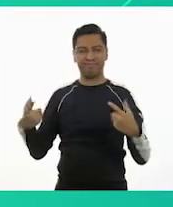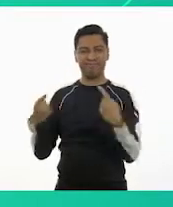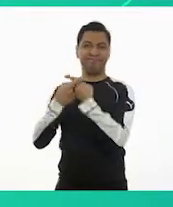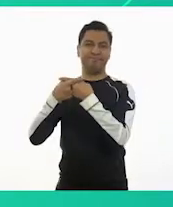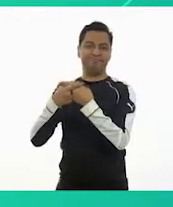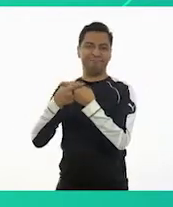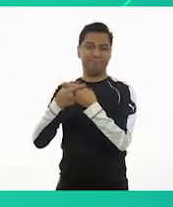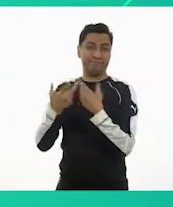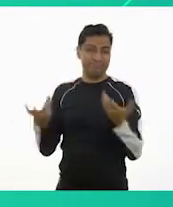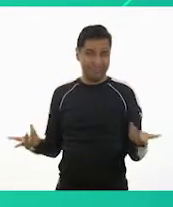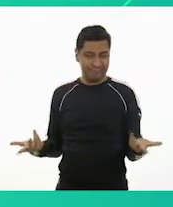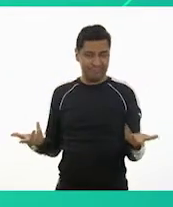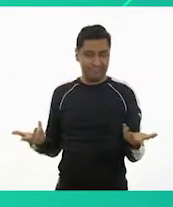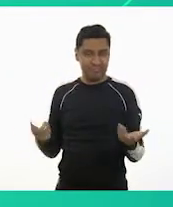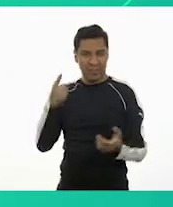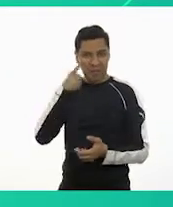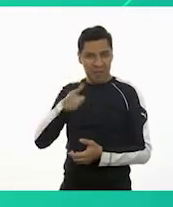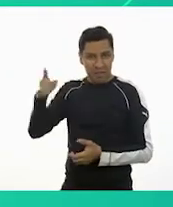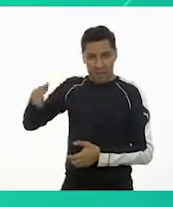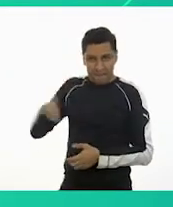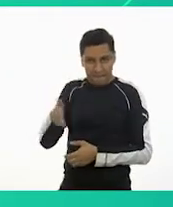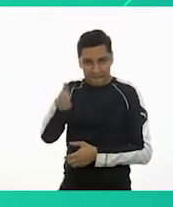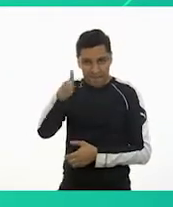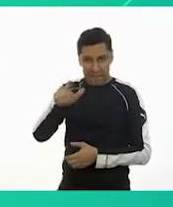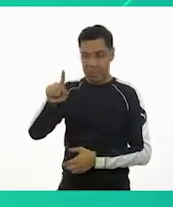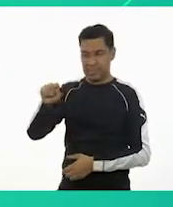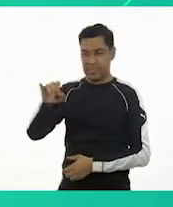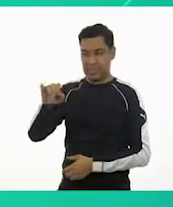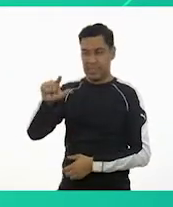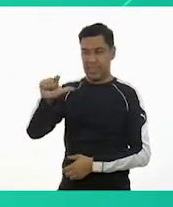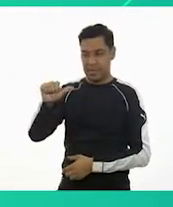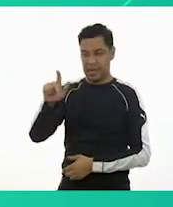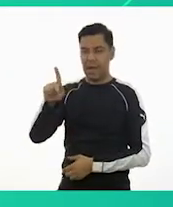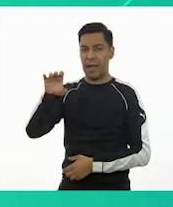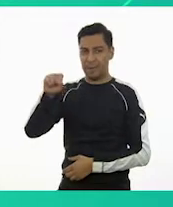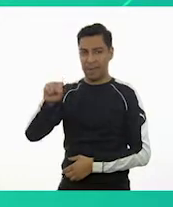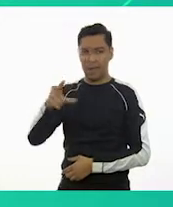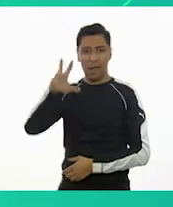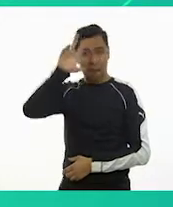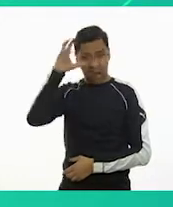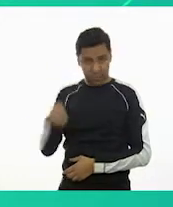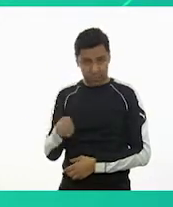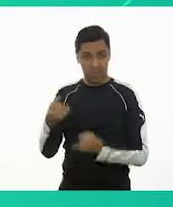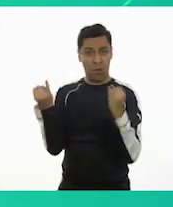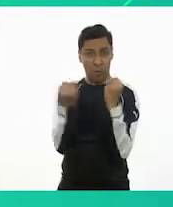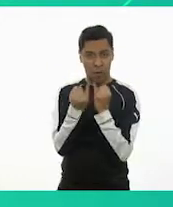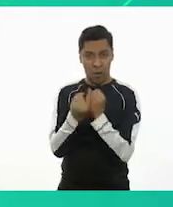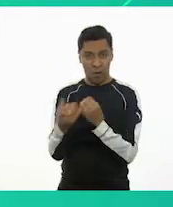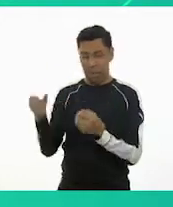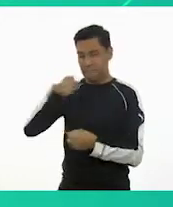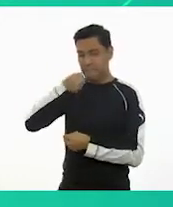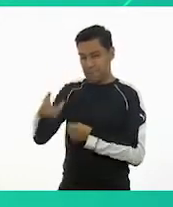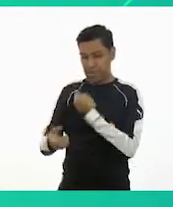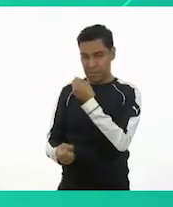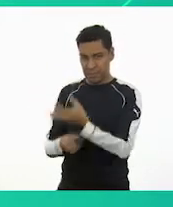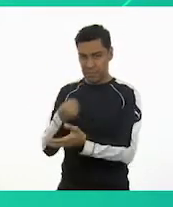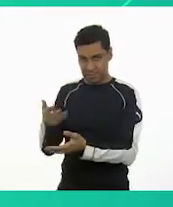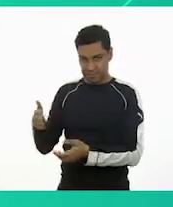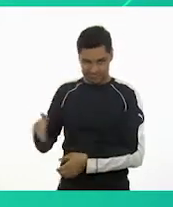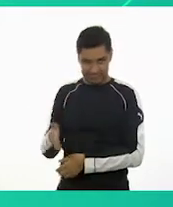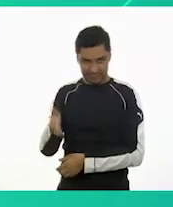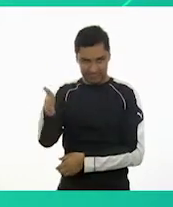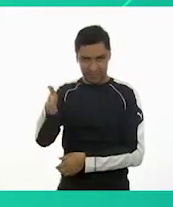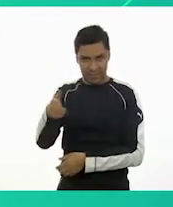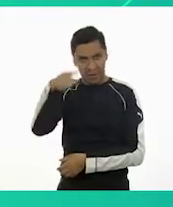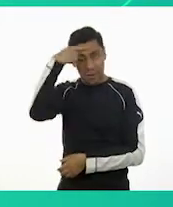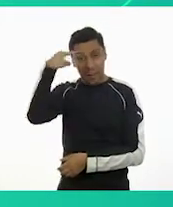las carpas originarias de Asia y las tilapias originarias de África. Las introdujimos aquí en todo el país en